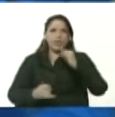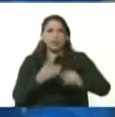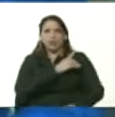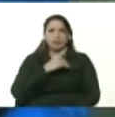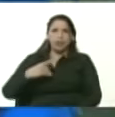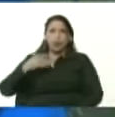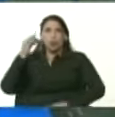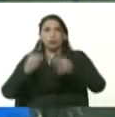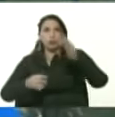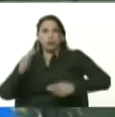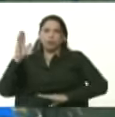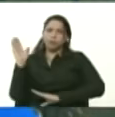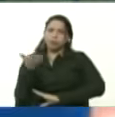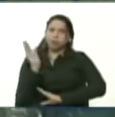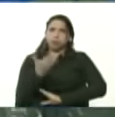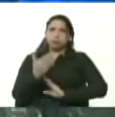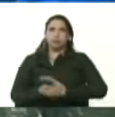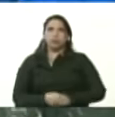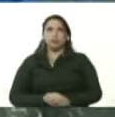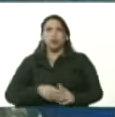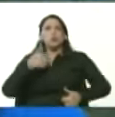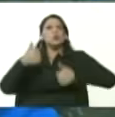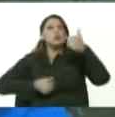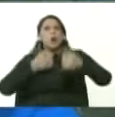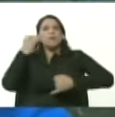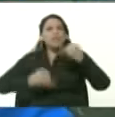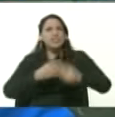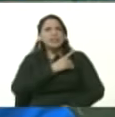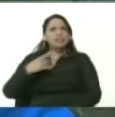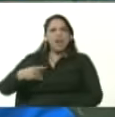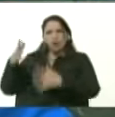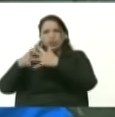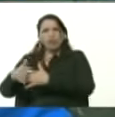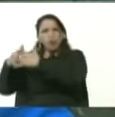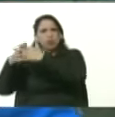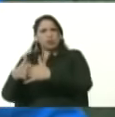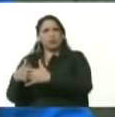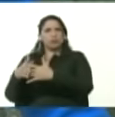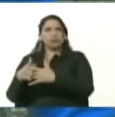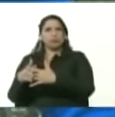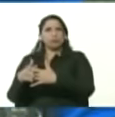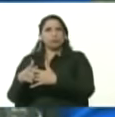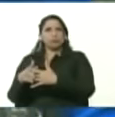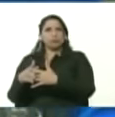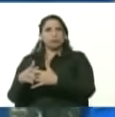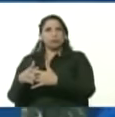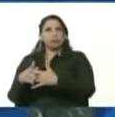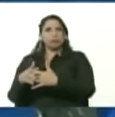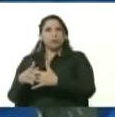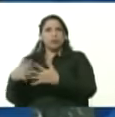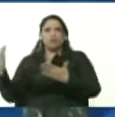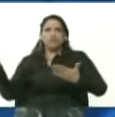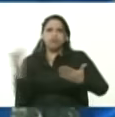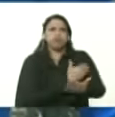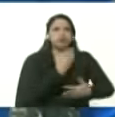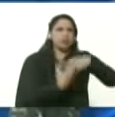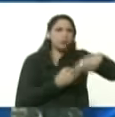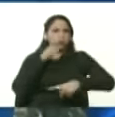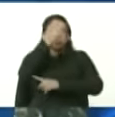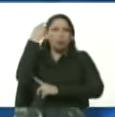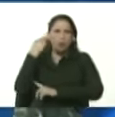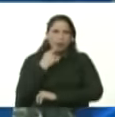este severo castigo. ¿Y cuál es el fin deseado para los Estados Unidos de Norteamérica? Derrotar la revolución